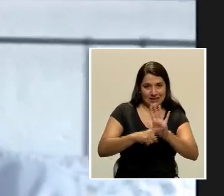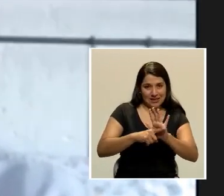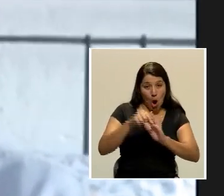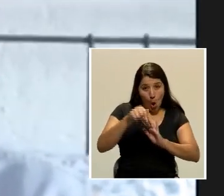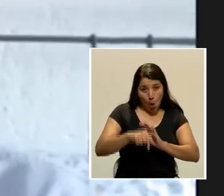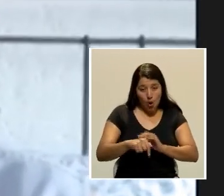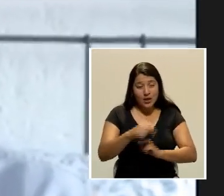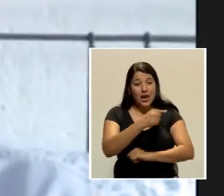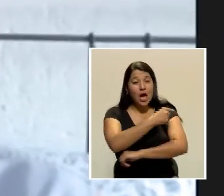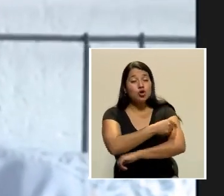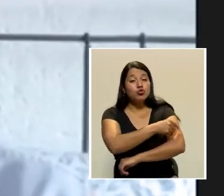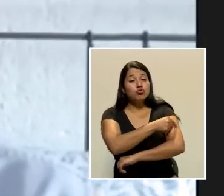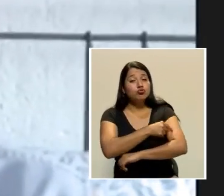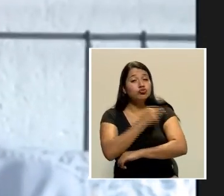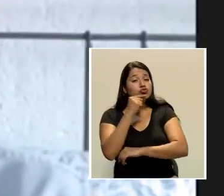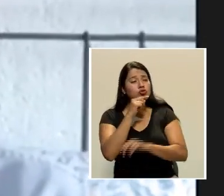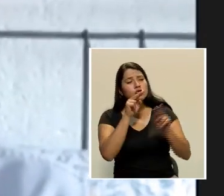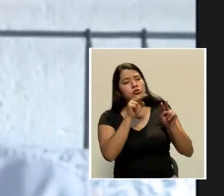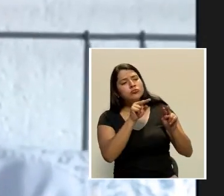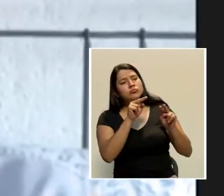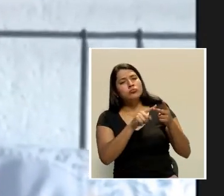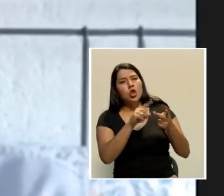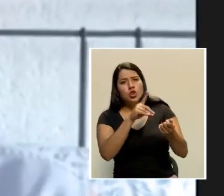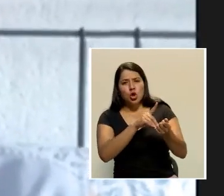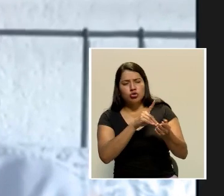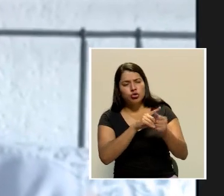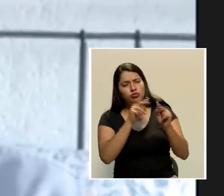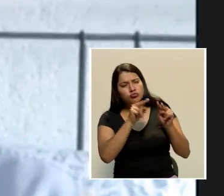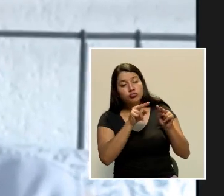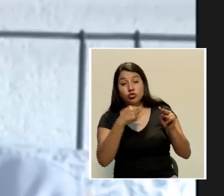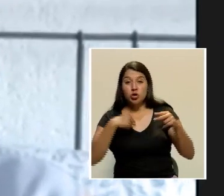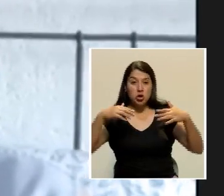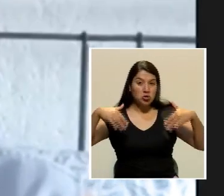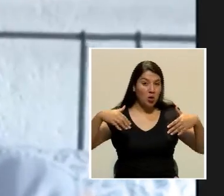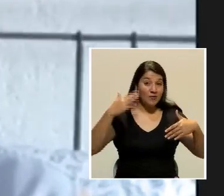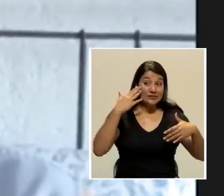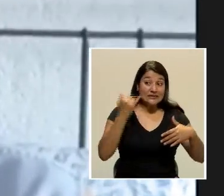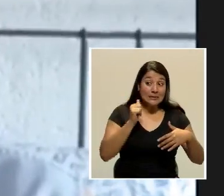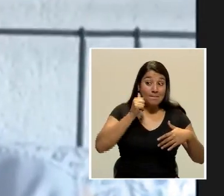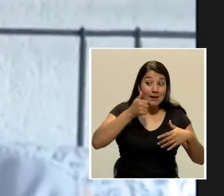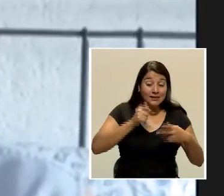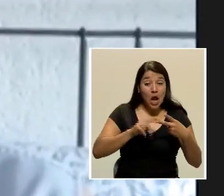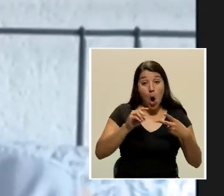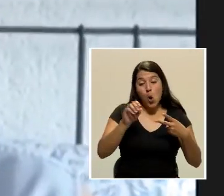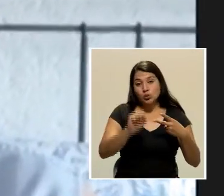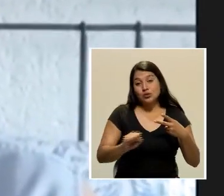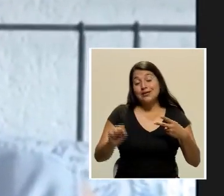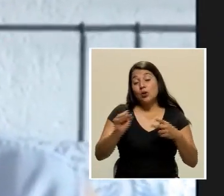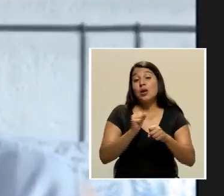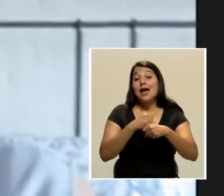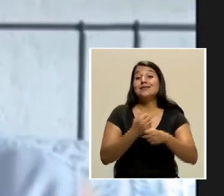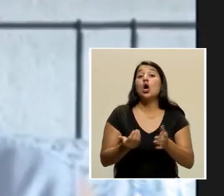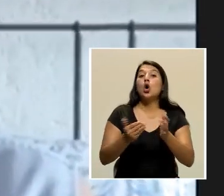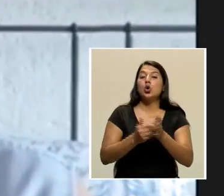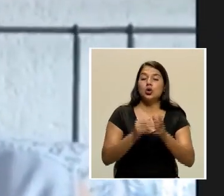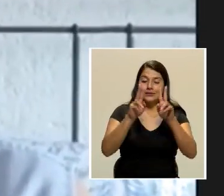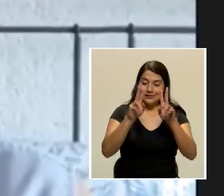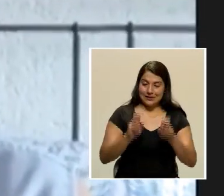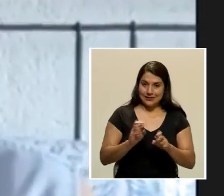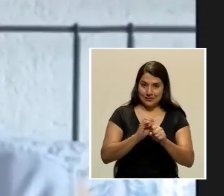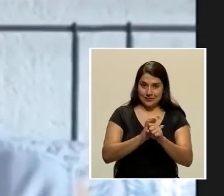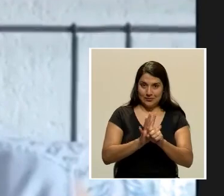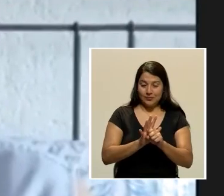ayudado, y estamos dejando pasar unos días para ver en qué momento las podemos repetir. Hoy los estaba valorando